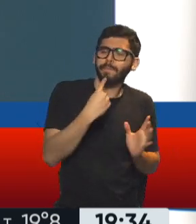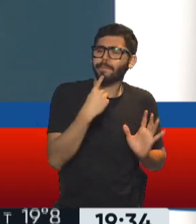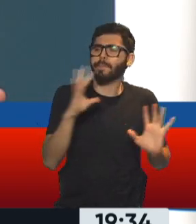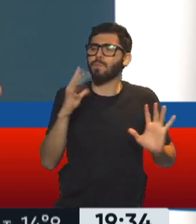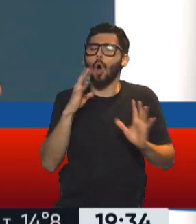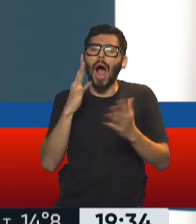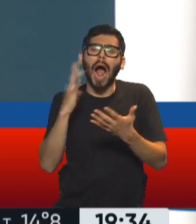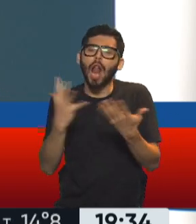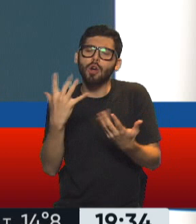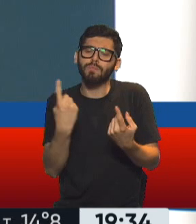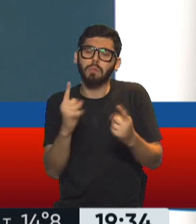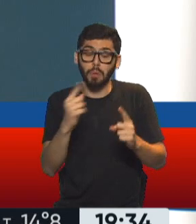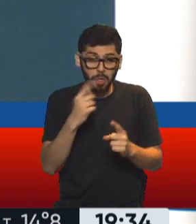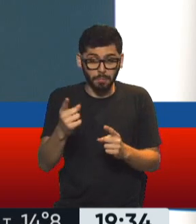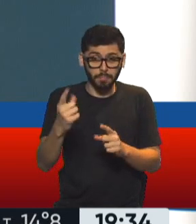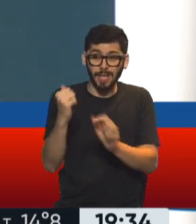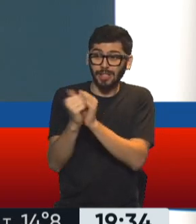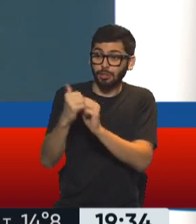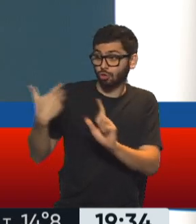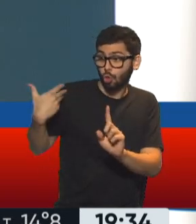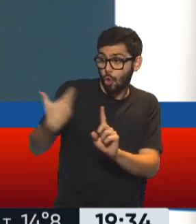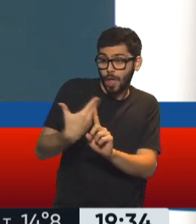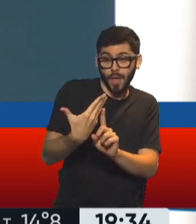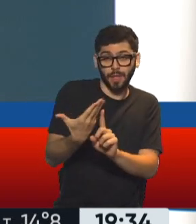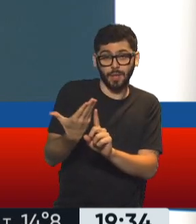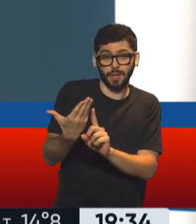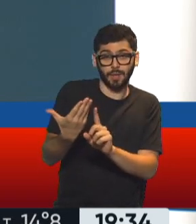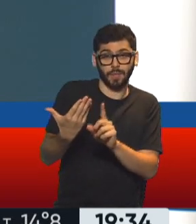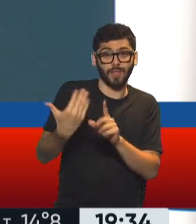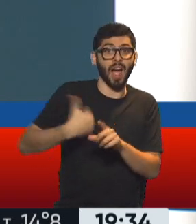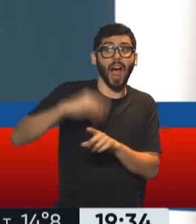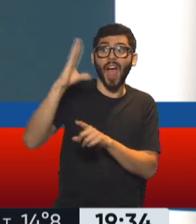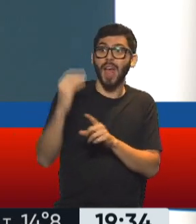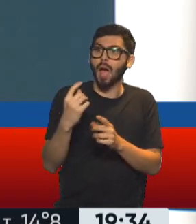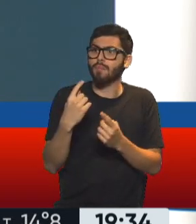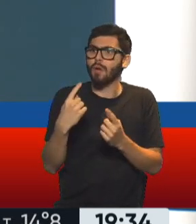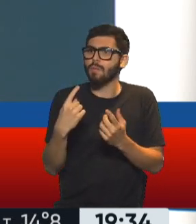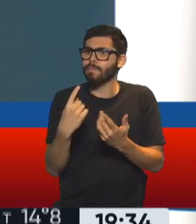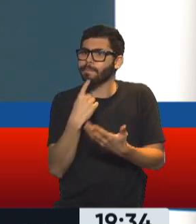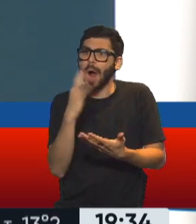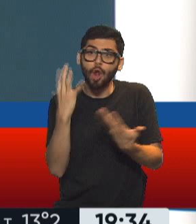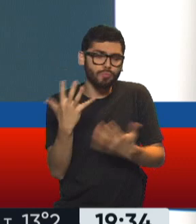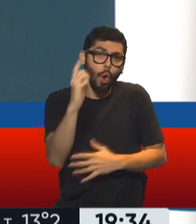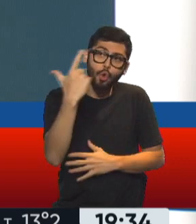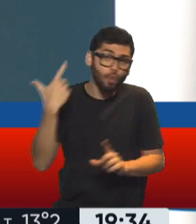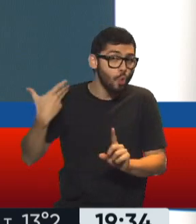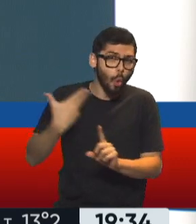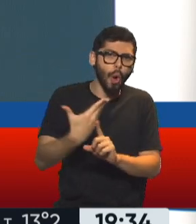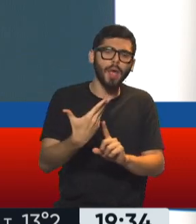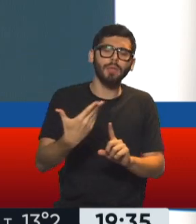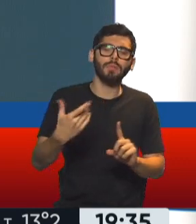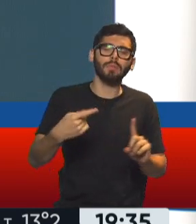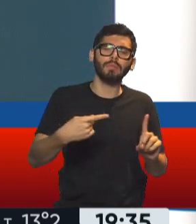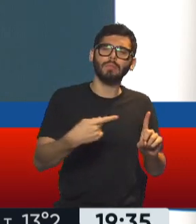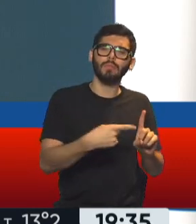mencionar, que no existen en la historia de la República Argentina, digo, ¿no es una forma de abrir el paraguas ante